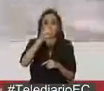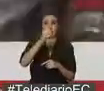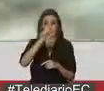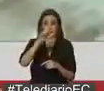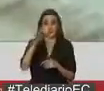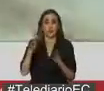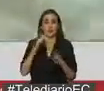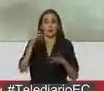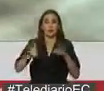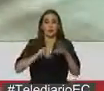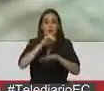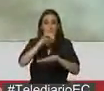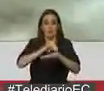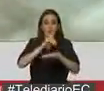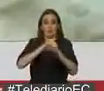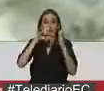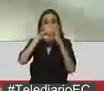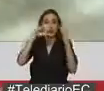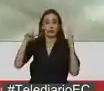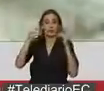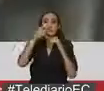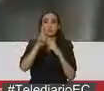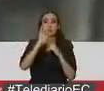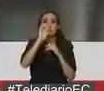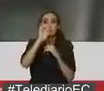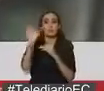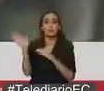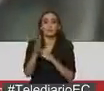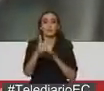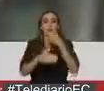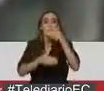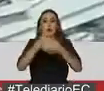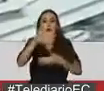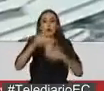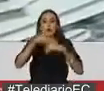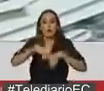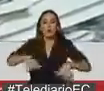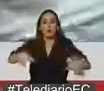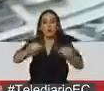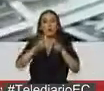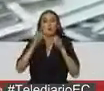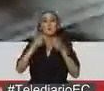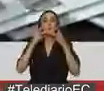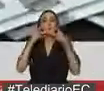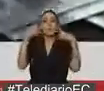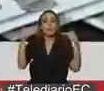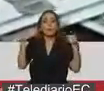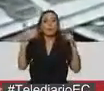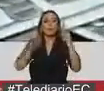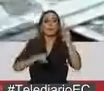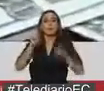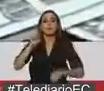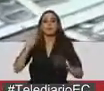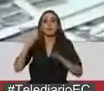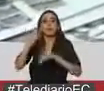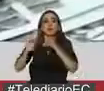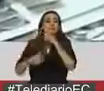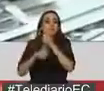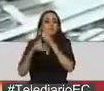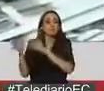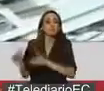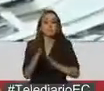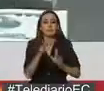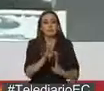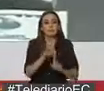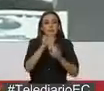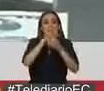de rentas internas es nuestra representante el 7 es un organismo internacional público que provee asistencia técnica especializada para